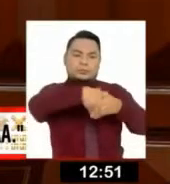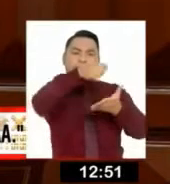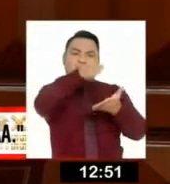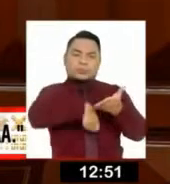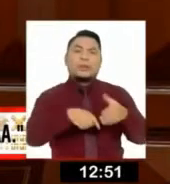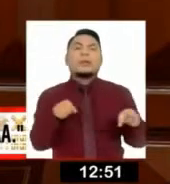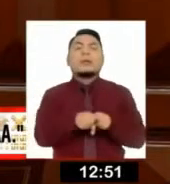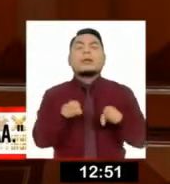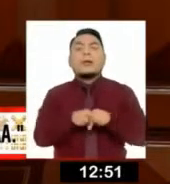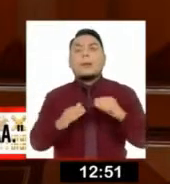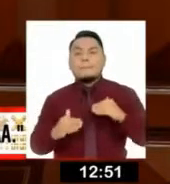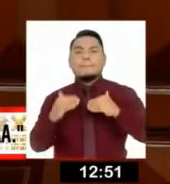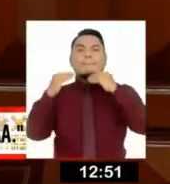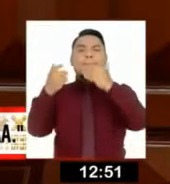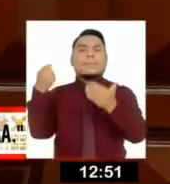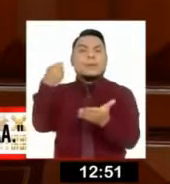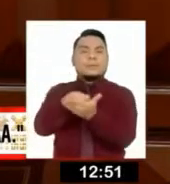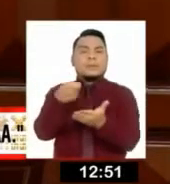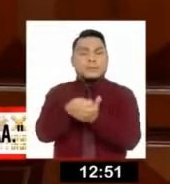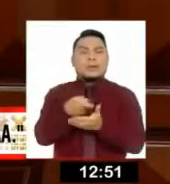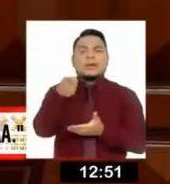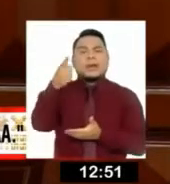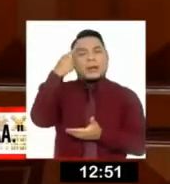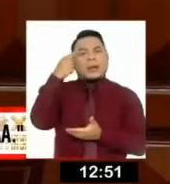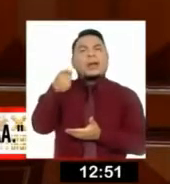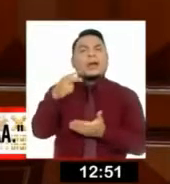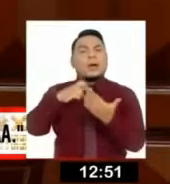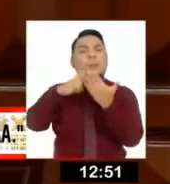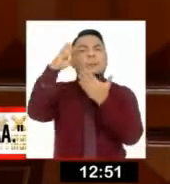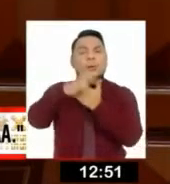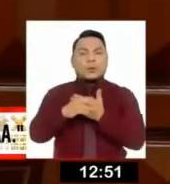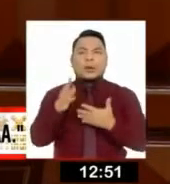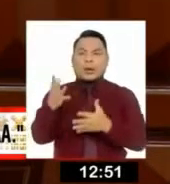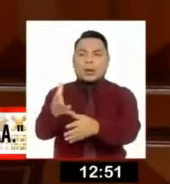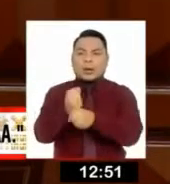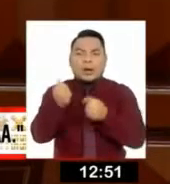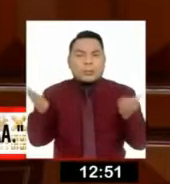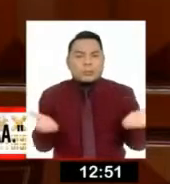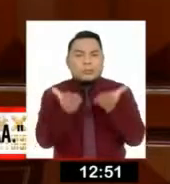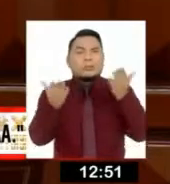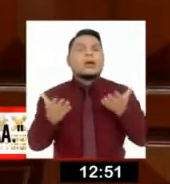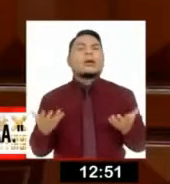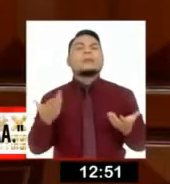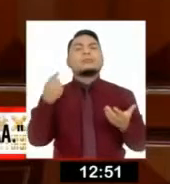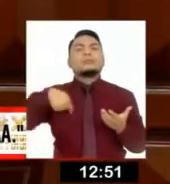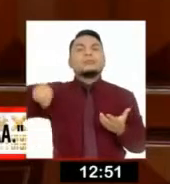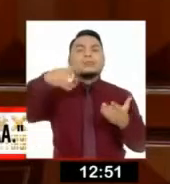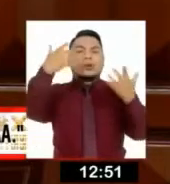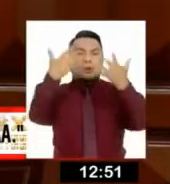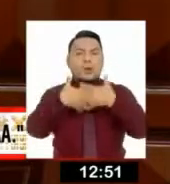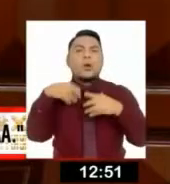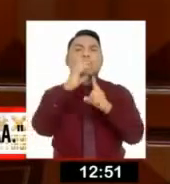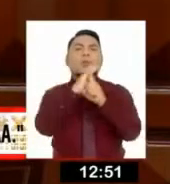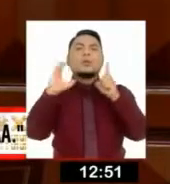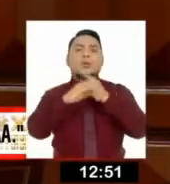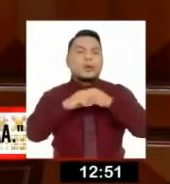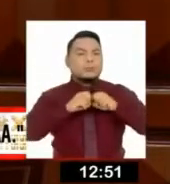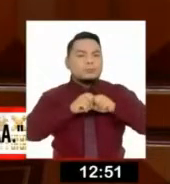mayor presupuesto a las diversas direcciones para fomentar el rescate y la promoción de las industrias